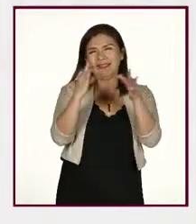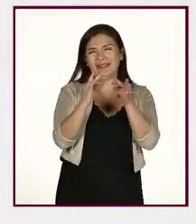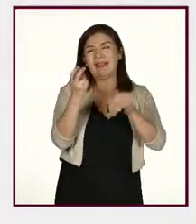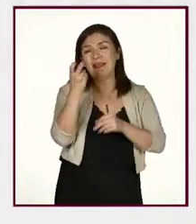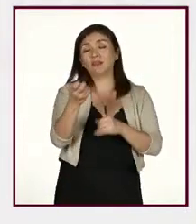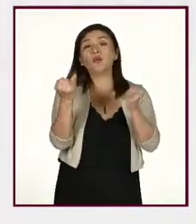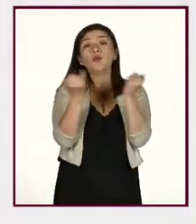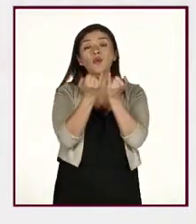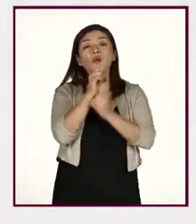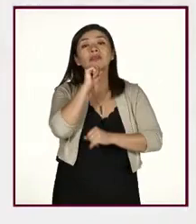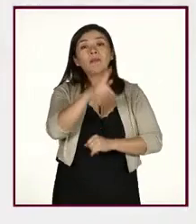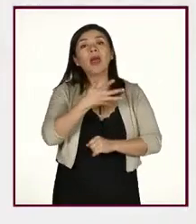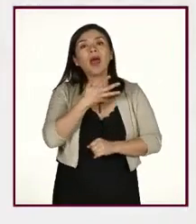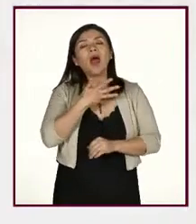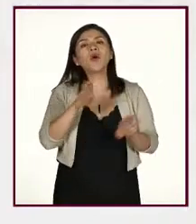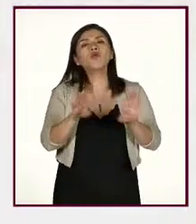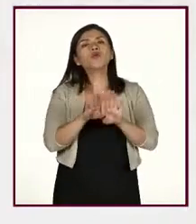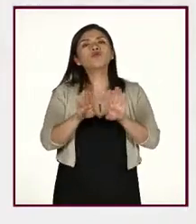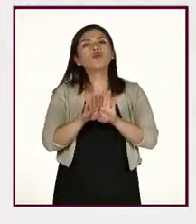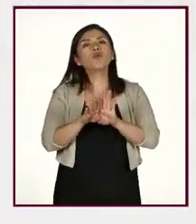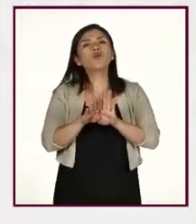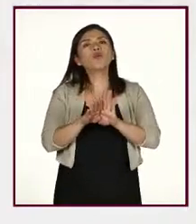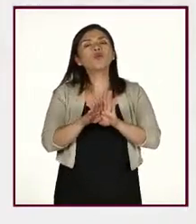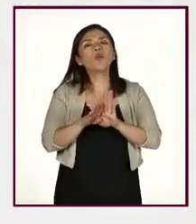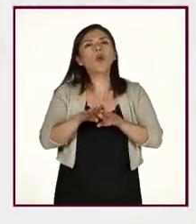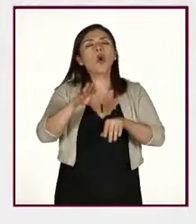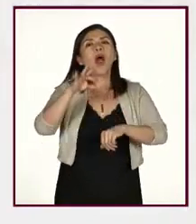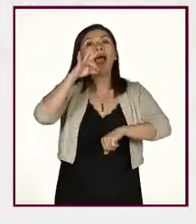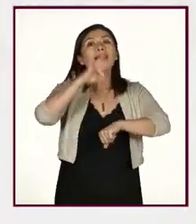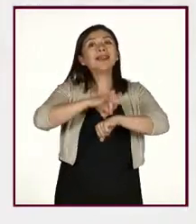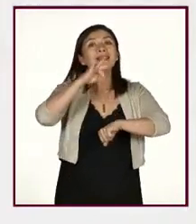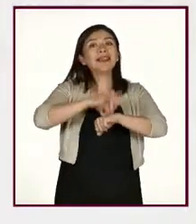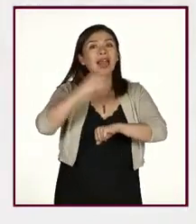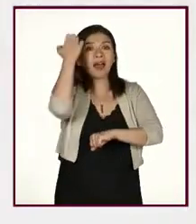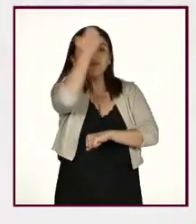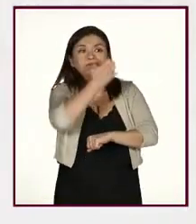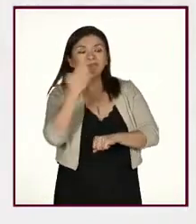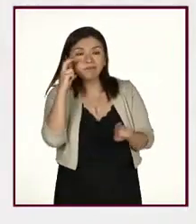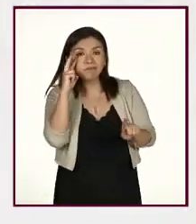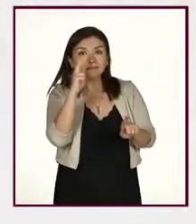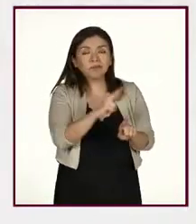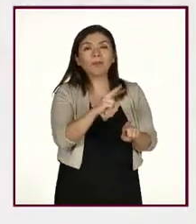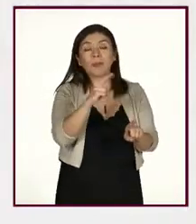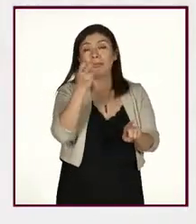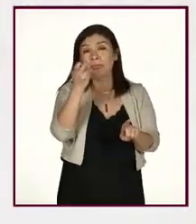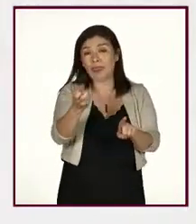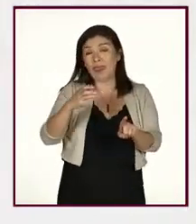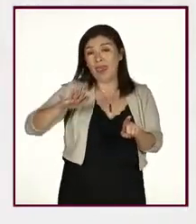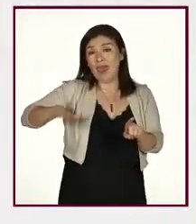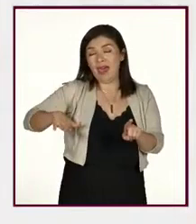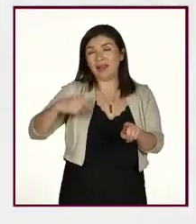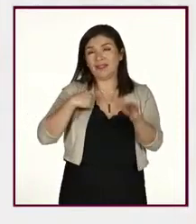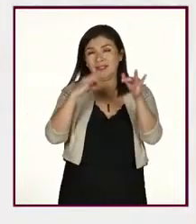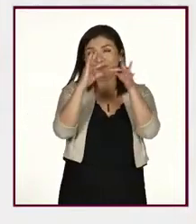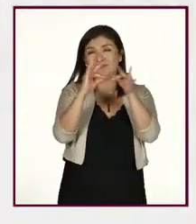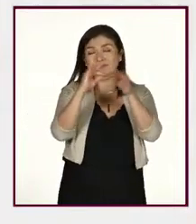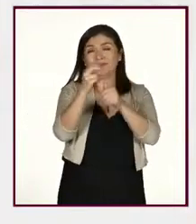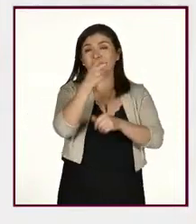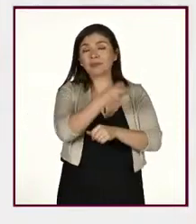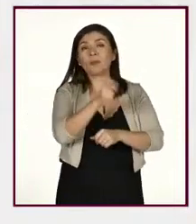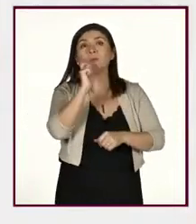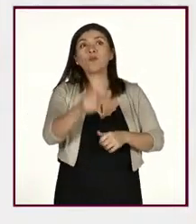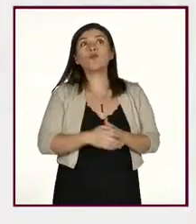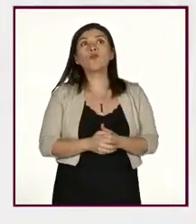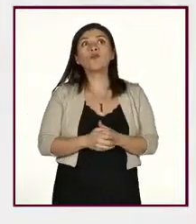también tenemos manifestaciones clínicas. Y dentro de las manifestaciones clínicas, ahorita como les había comentado, pues